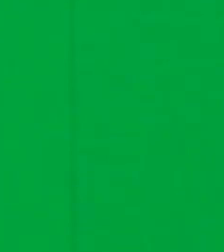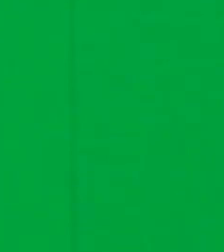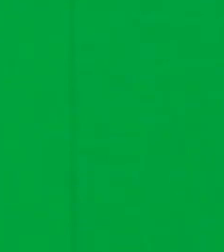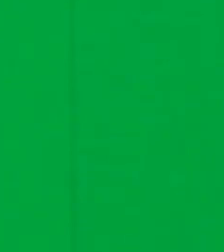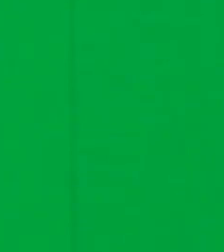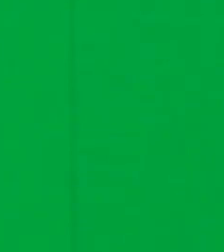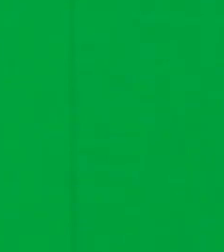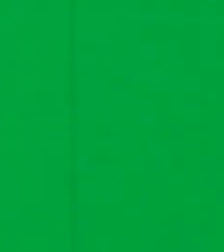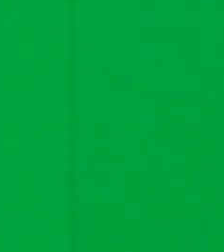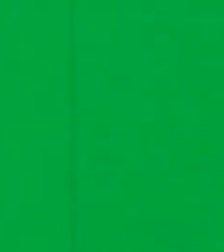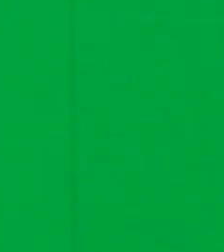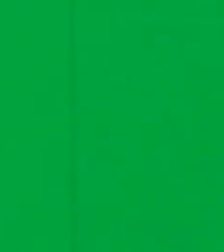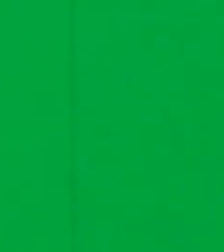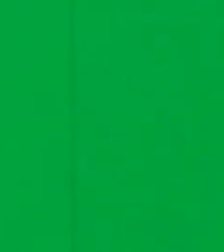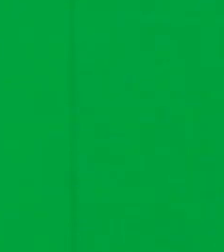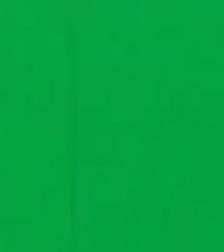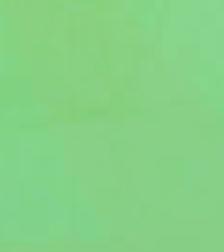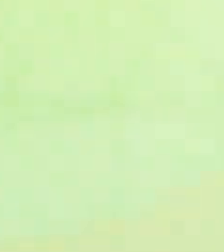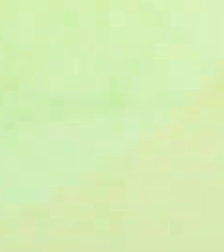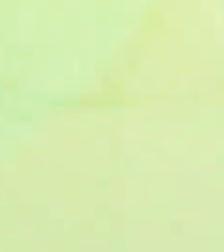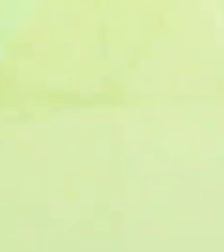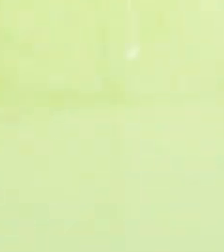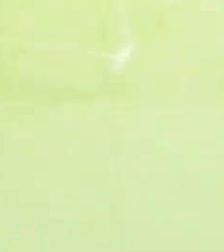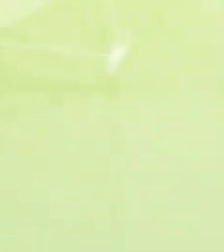Compartimos ahora los principales titulares.